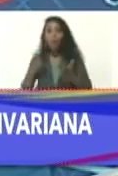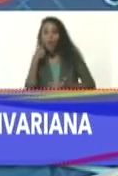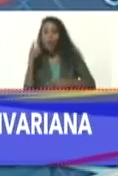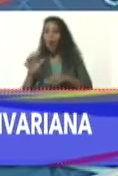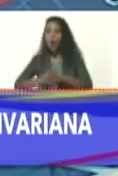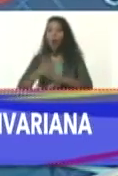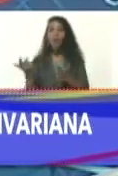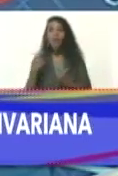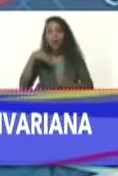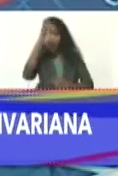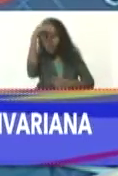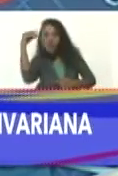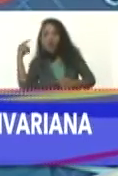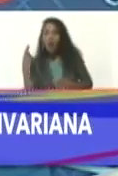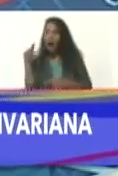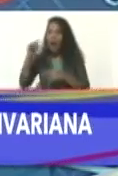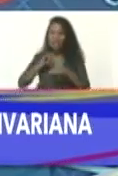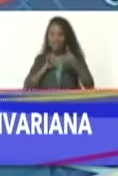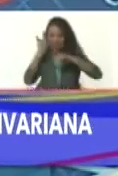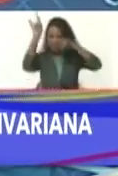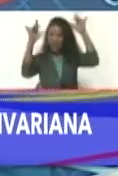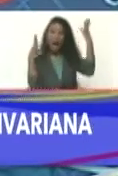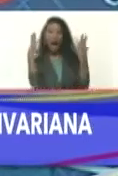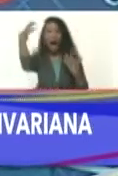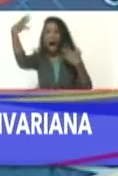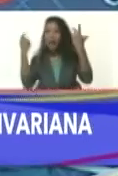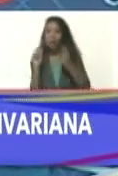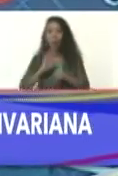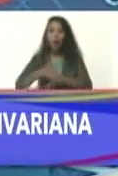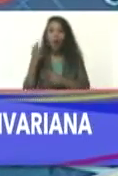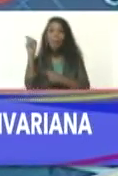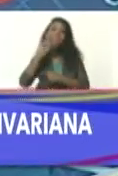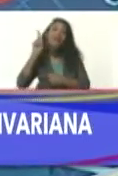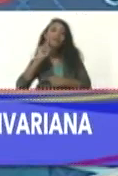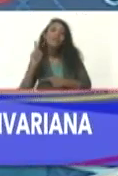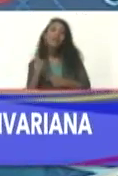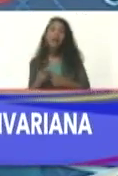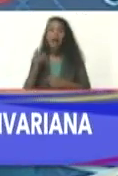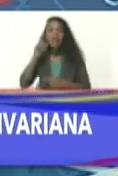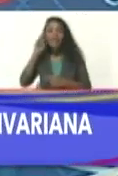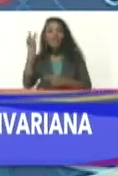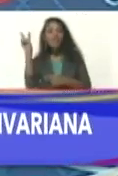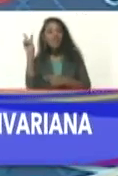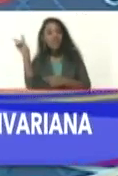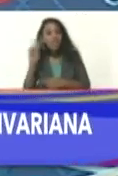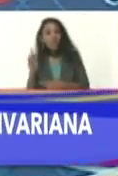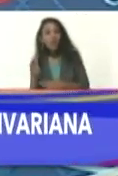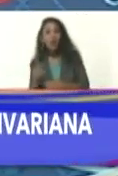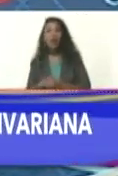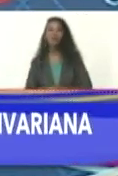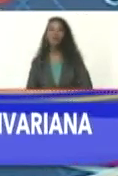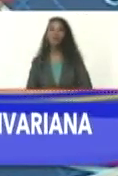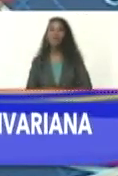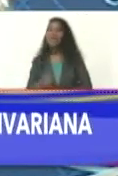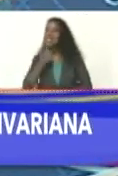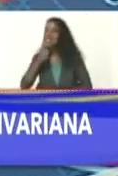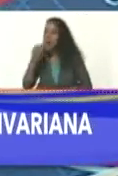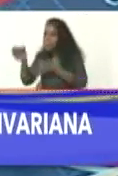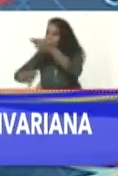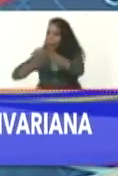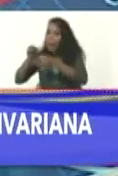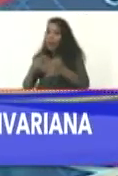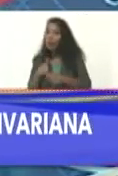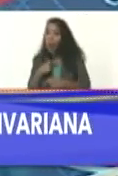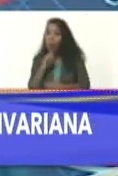Trump está endemoniado con las mentiras que le han metido de Venezuela. Eso se lo digo aquí en secreto, no se lo digan